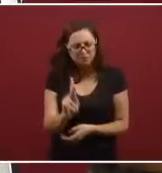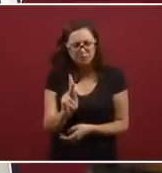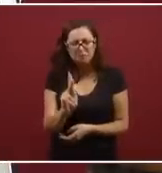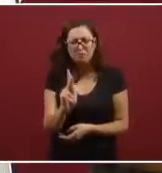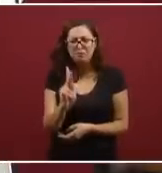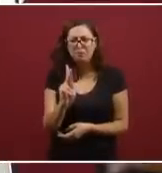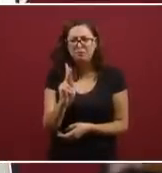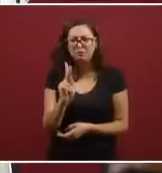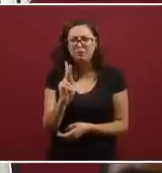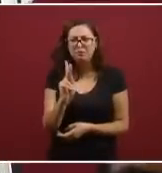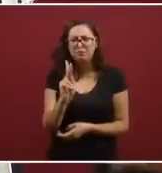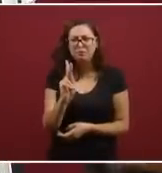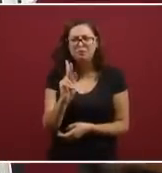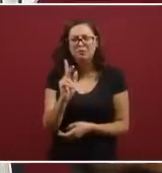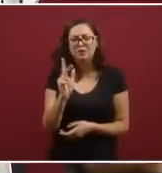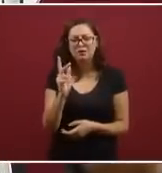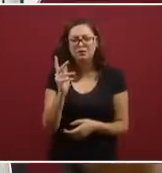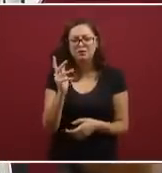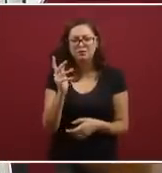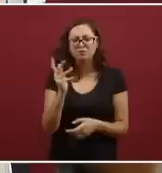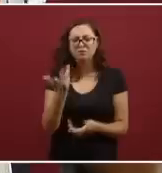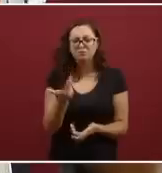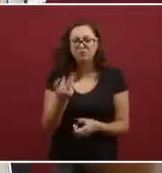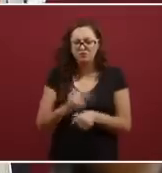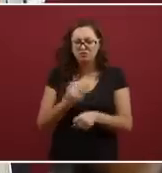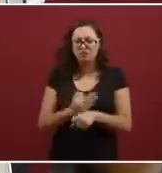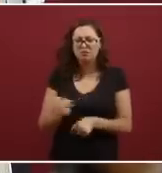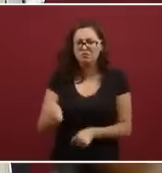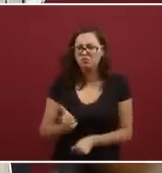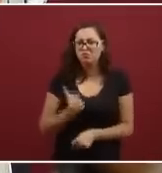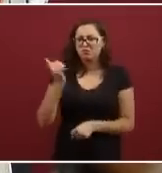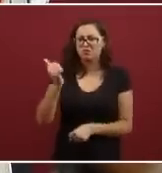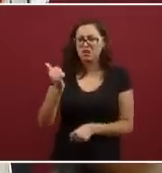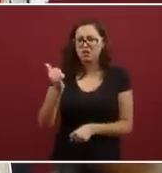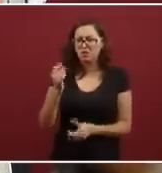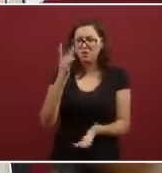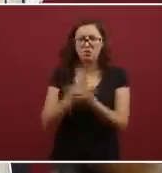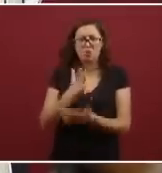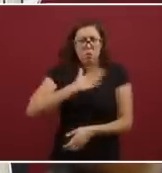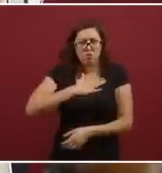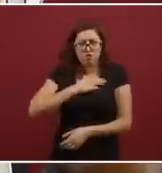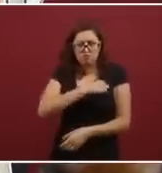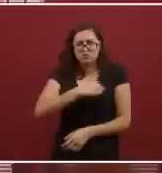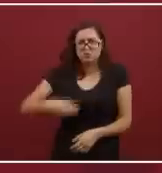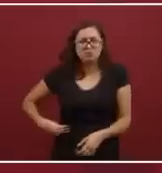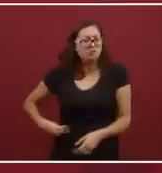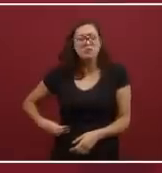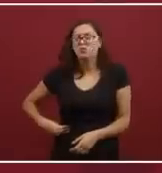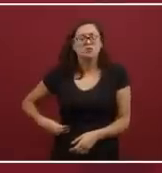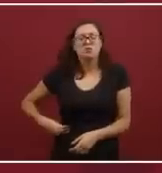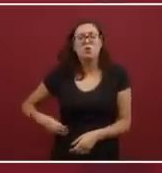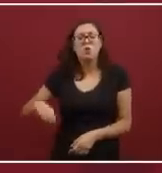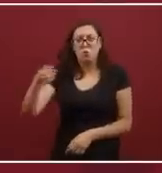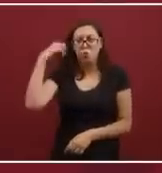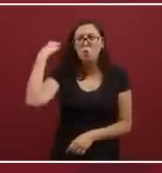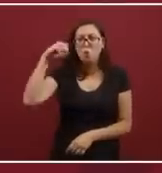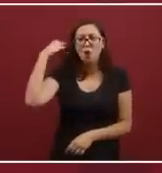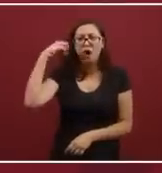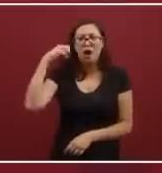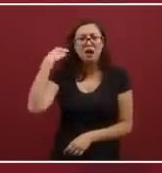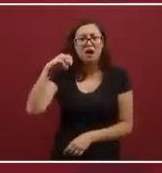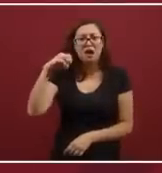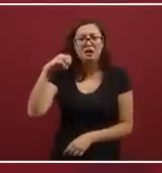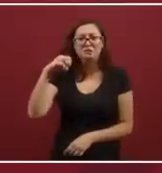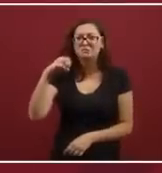uso de la palabra no solo para hablar de mi municipio. Muchos municipios de mi estado están siendo olvidados por